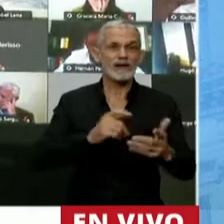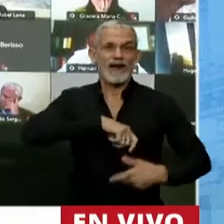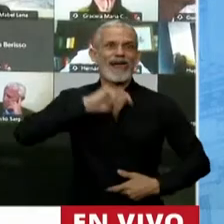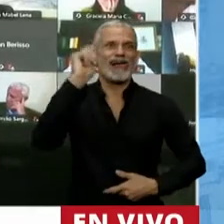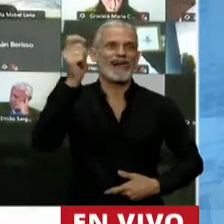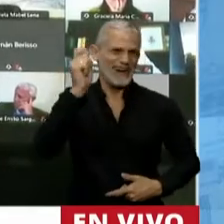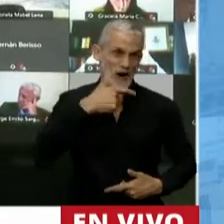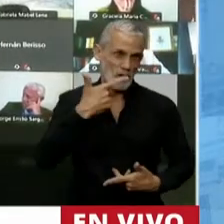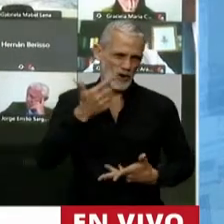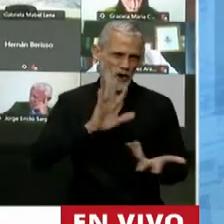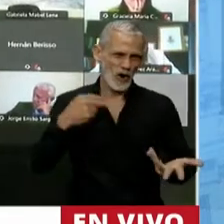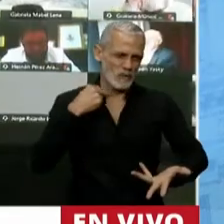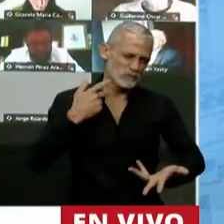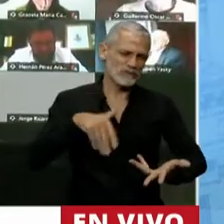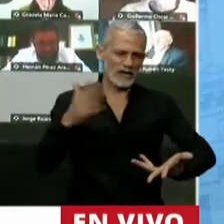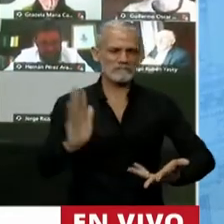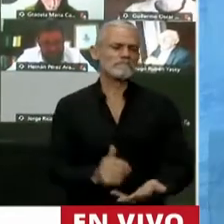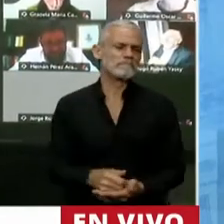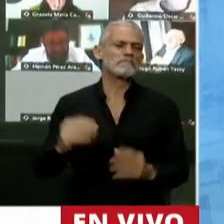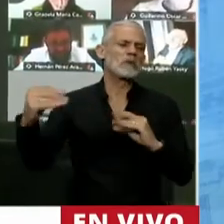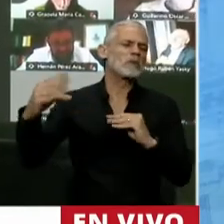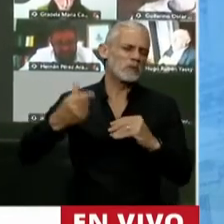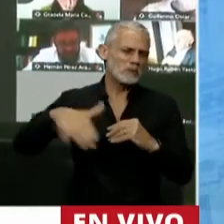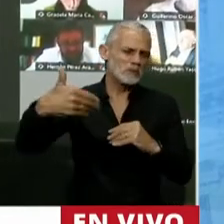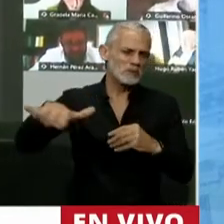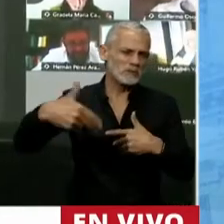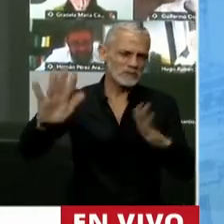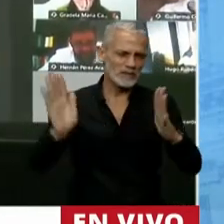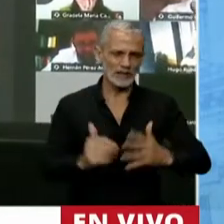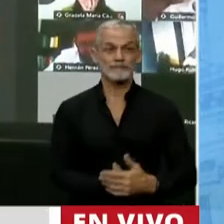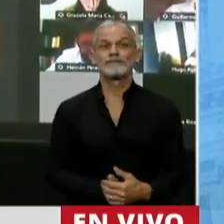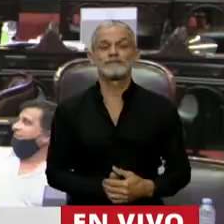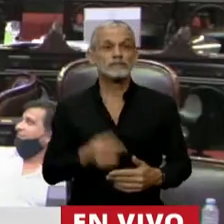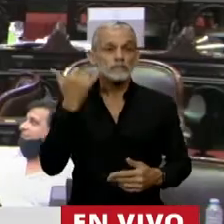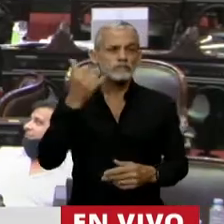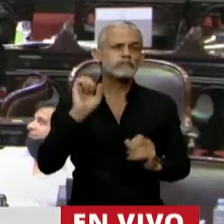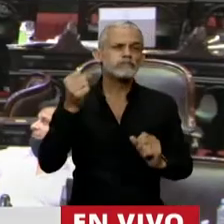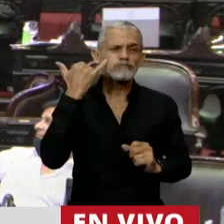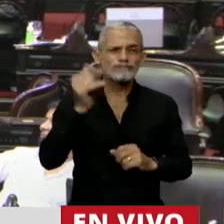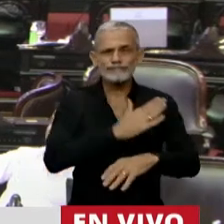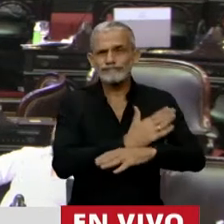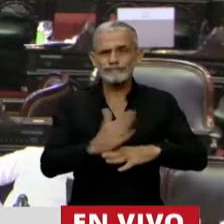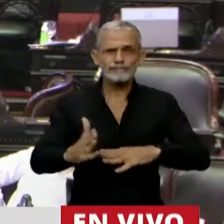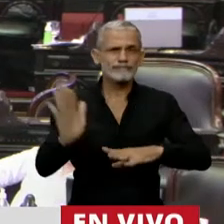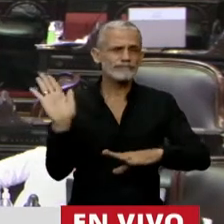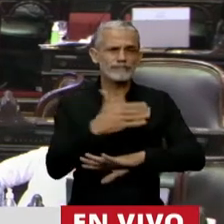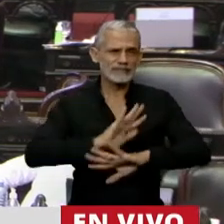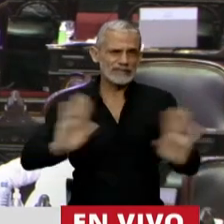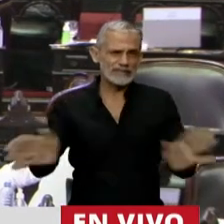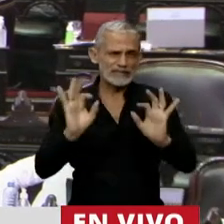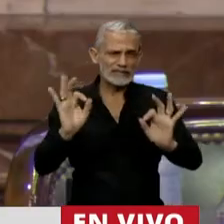sí. Que siga, vamos a decir. No, presidente, ya se dijo todo acá con respecto a